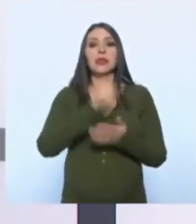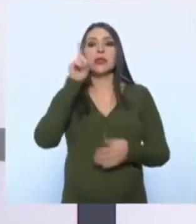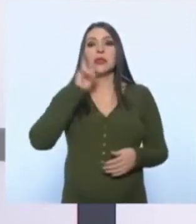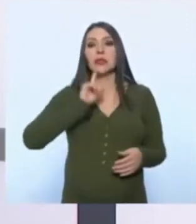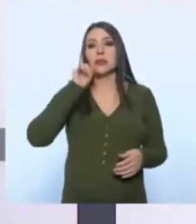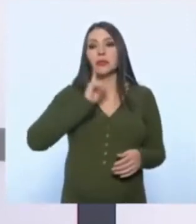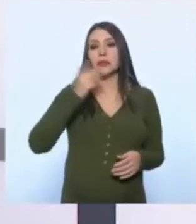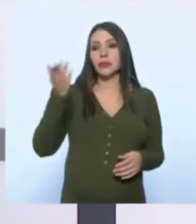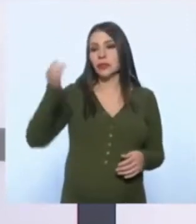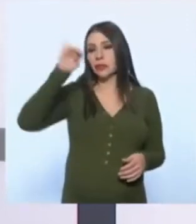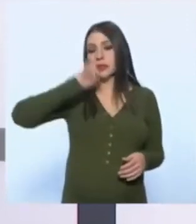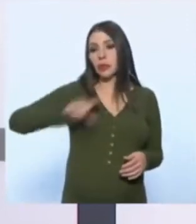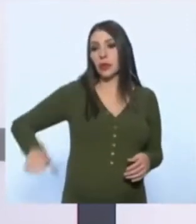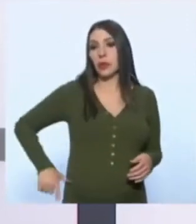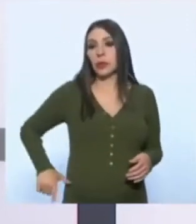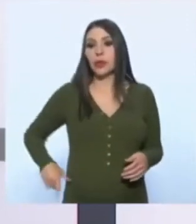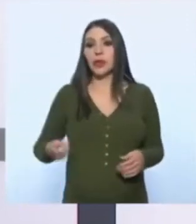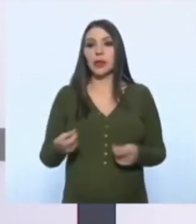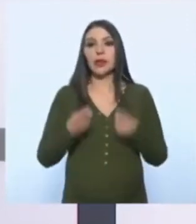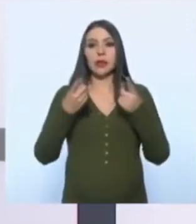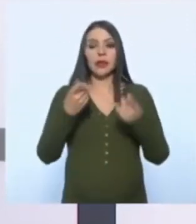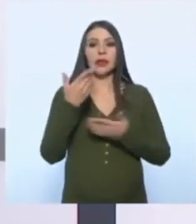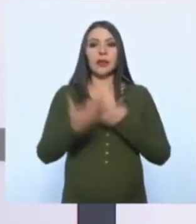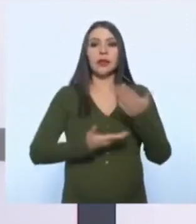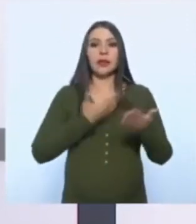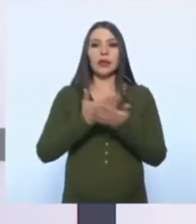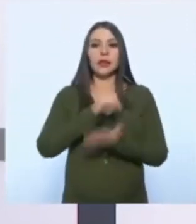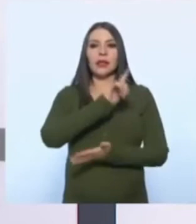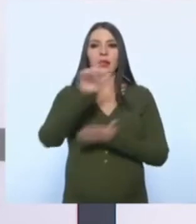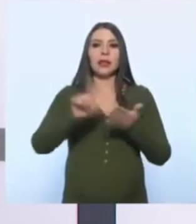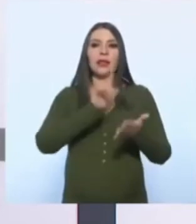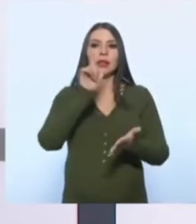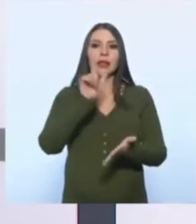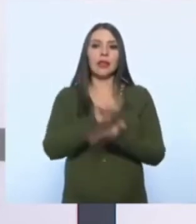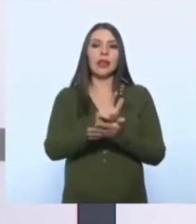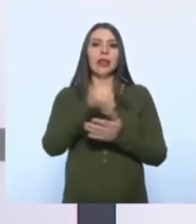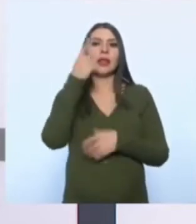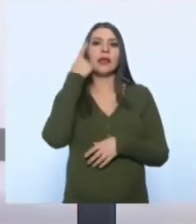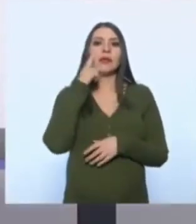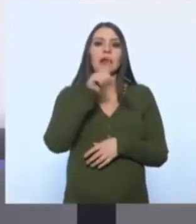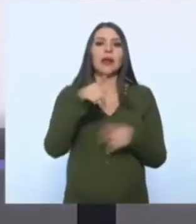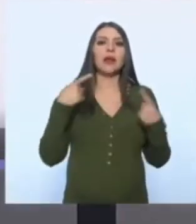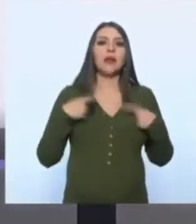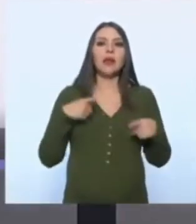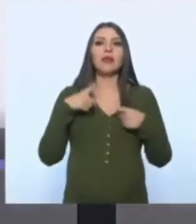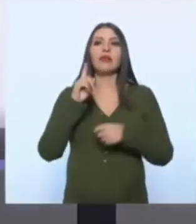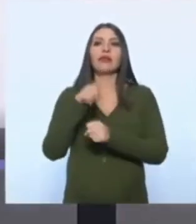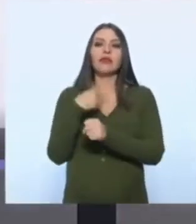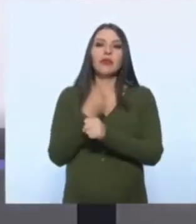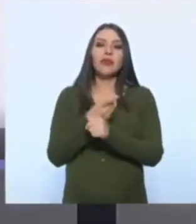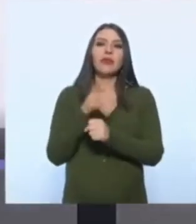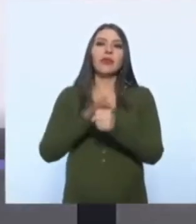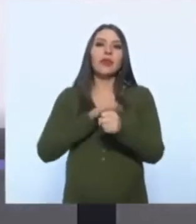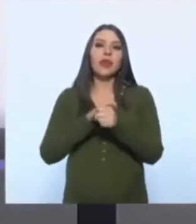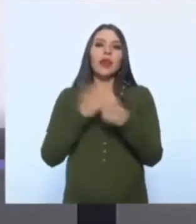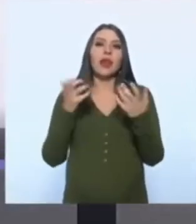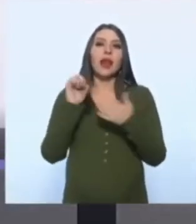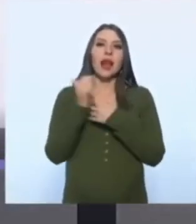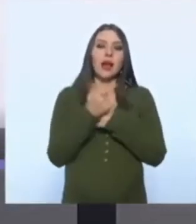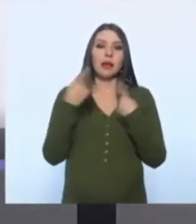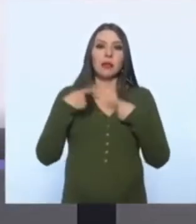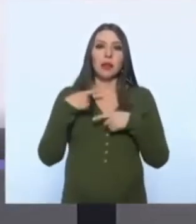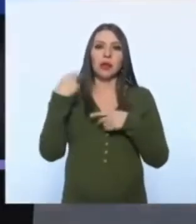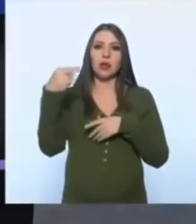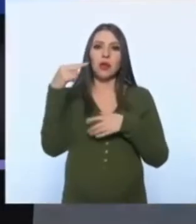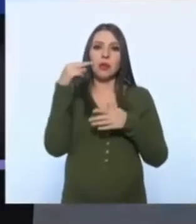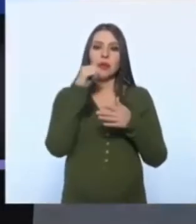gobierno, por ejemplo, presentó la ley de agresores sexuales, que no hemos podido sacar, y ya llevamos pues 2 meses con esto, o sea, ya era para que